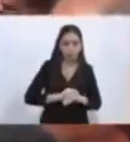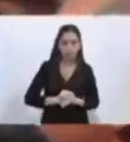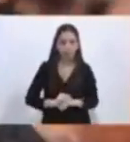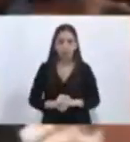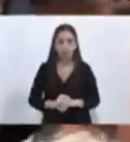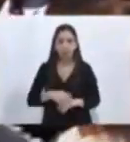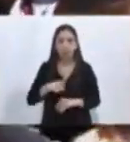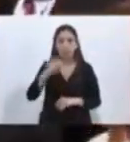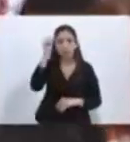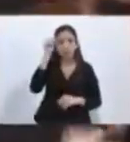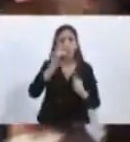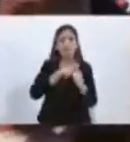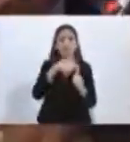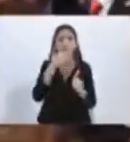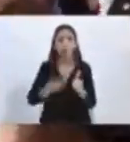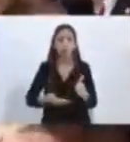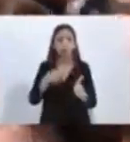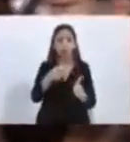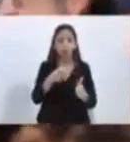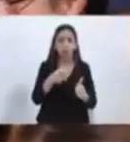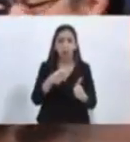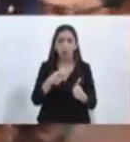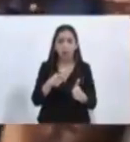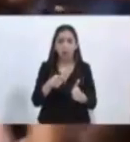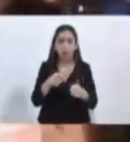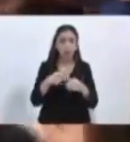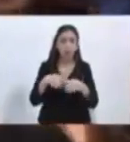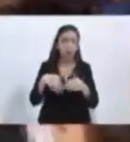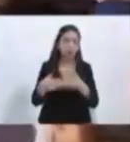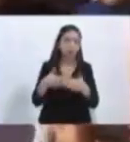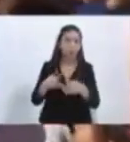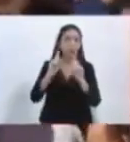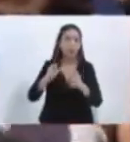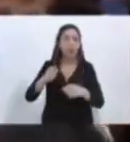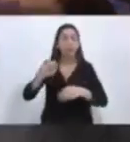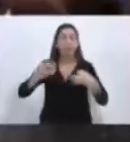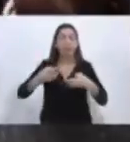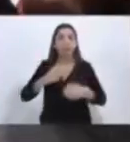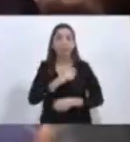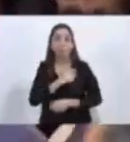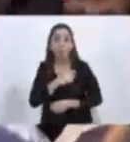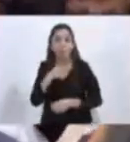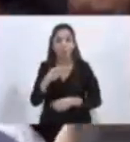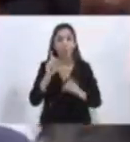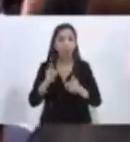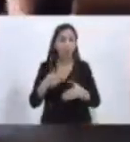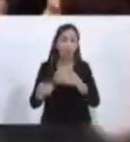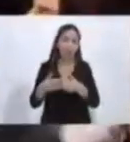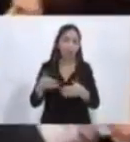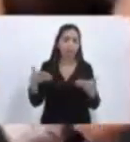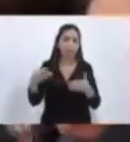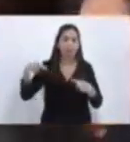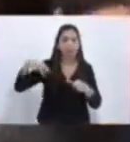pedido, esto siempre es información, un rumor, la cabeza del señor Arregui de la CEPRELAT, que se había hecho